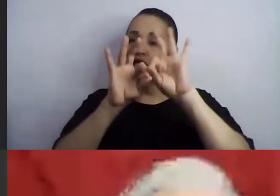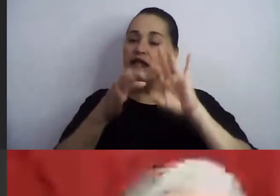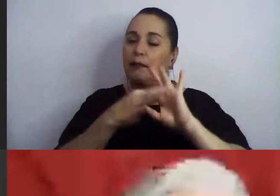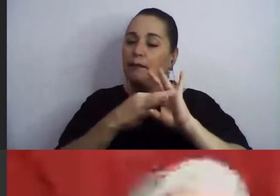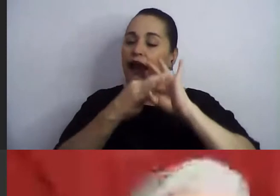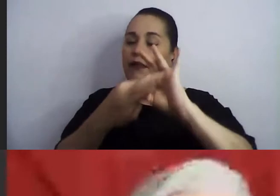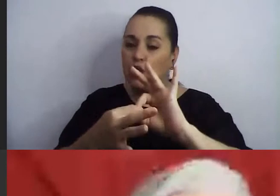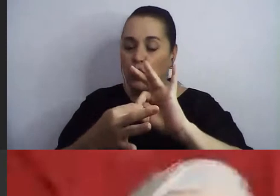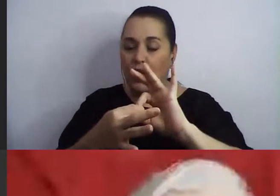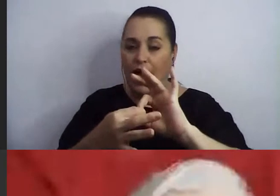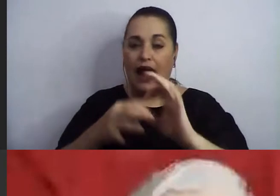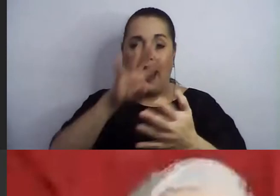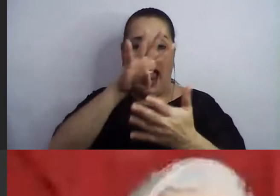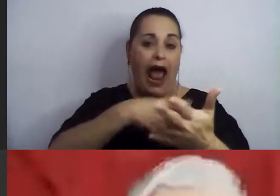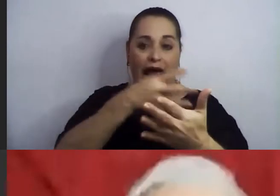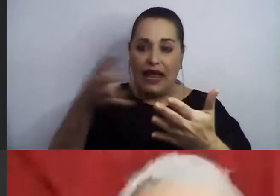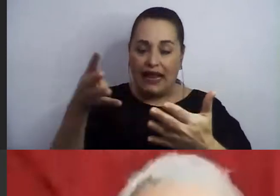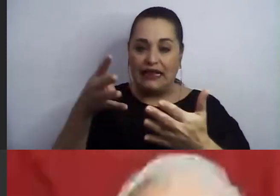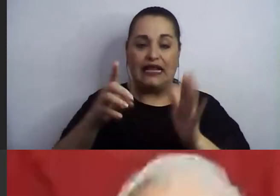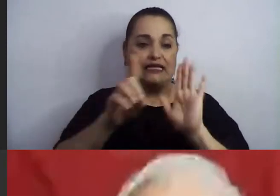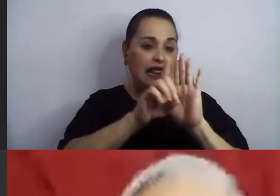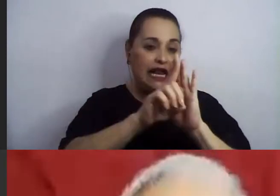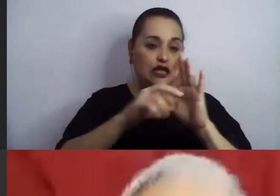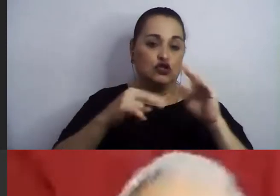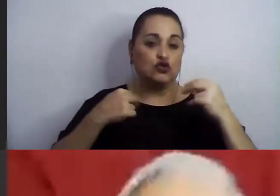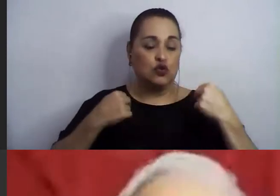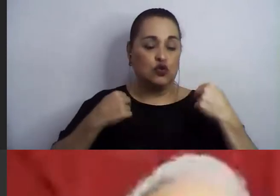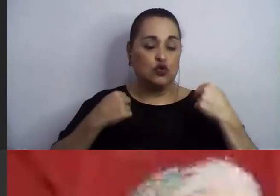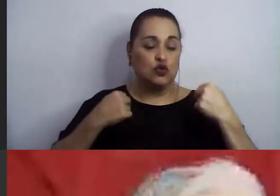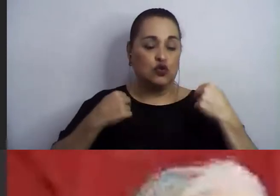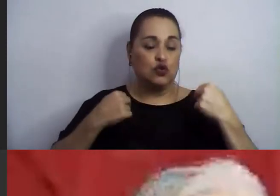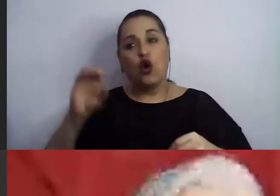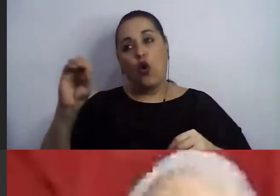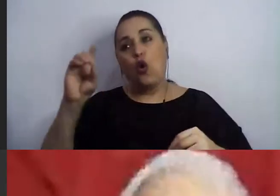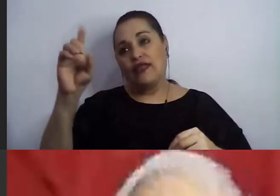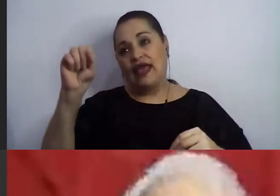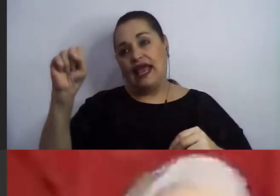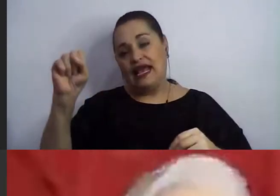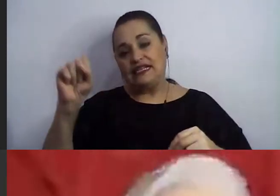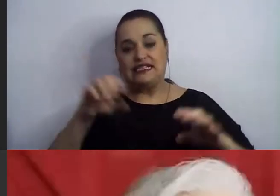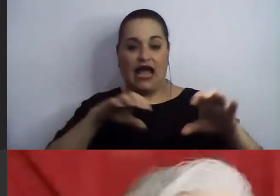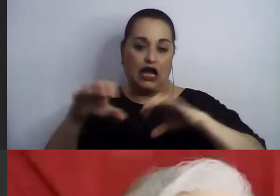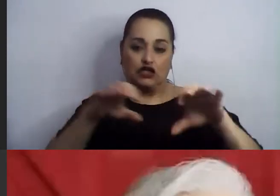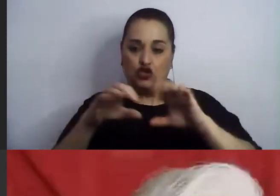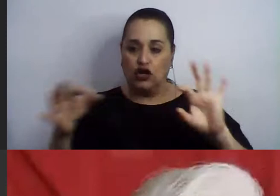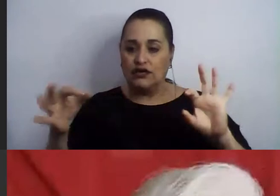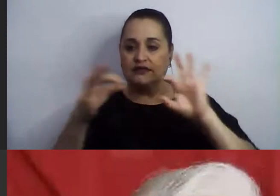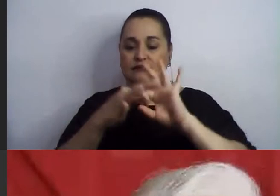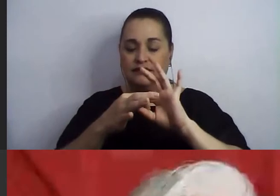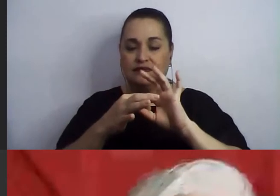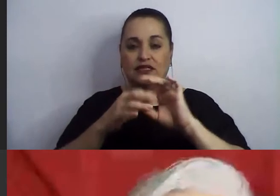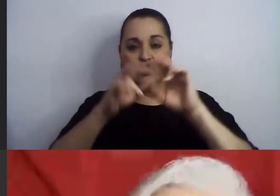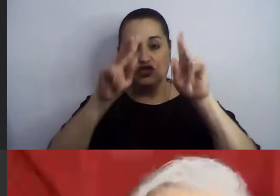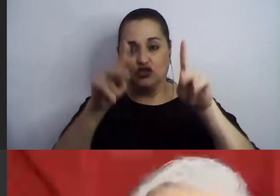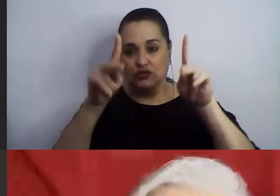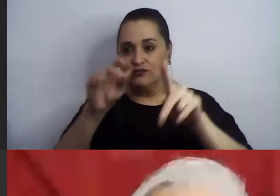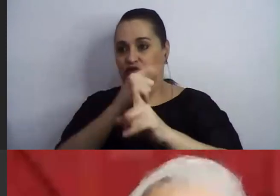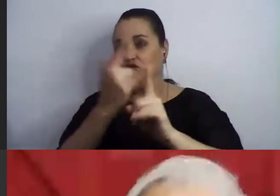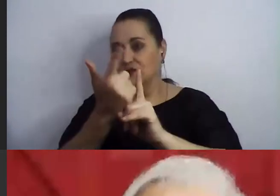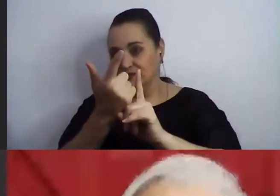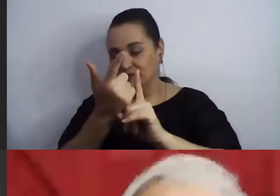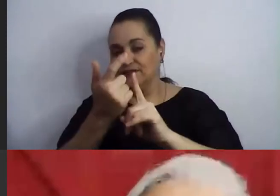las agendas de derechos humanos y de ODS con las acciones de la sociedad civil. Bueno, en lo formal,